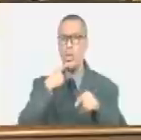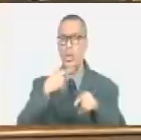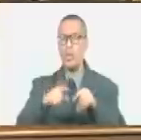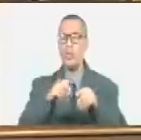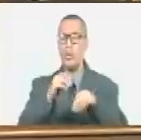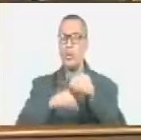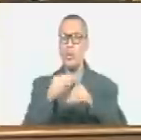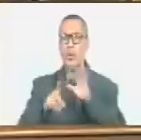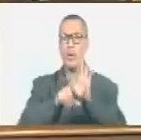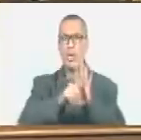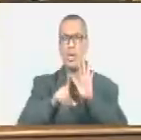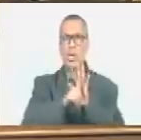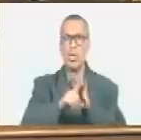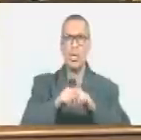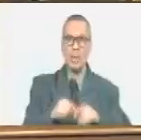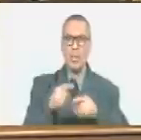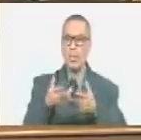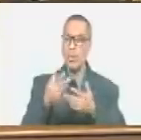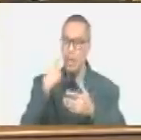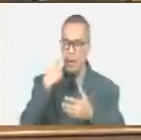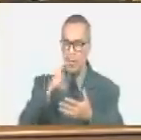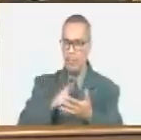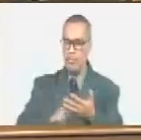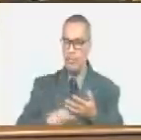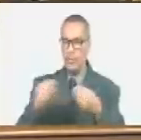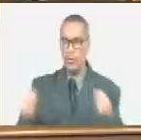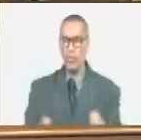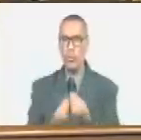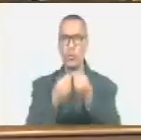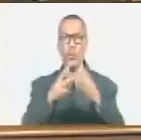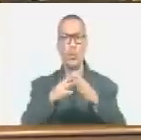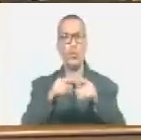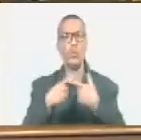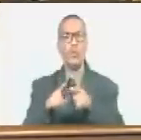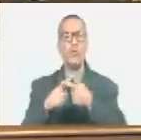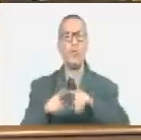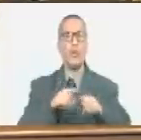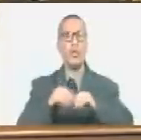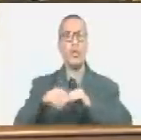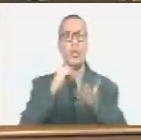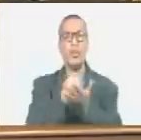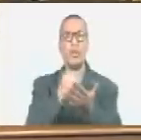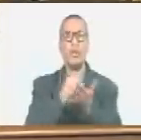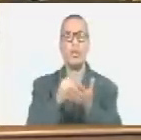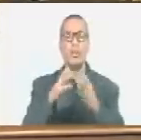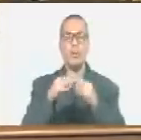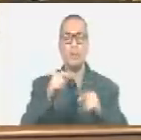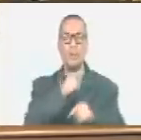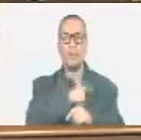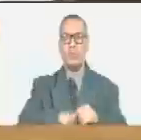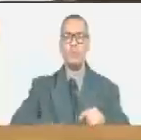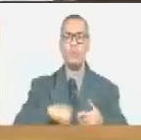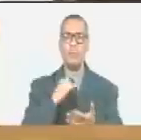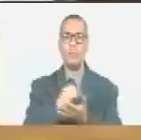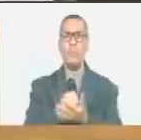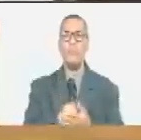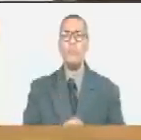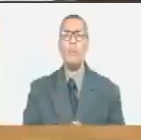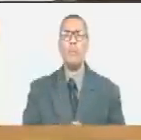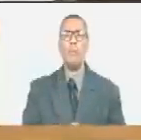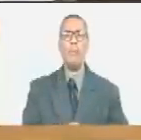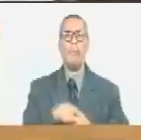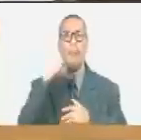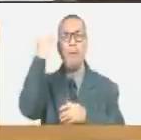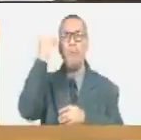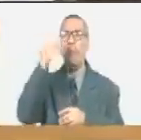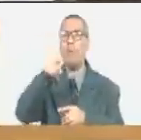ley y serán valoradas en conjunto con los demás medios de prueba. Esto, señor presidente. En